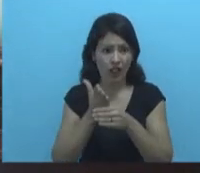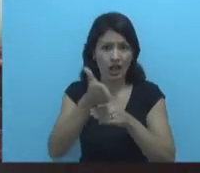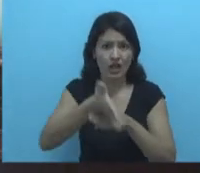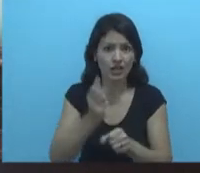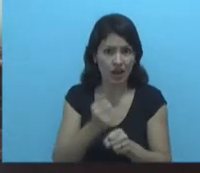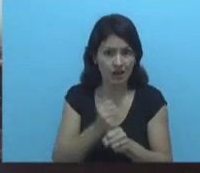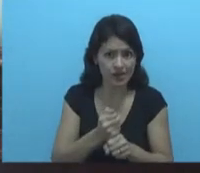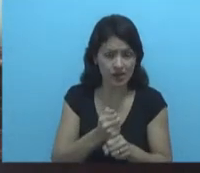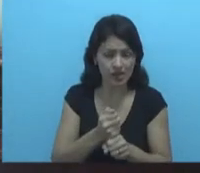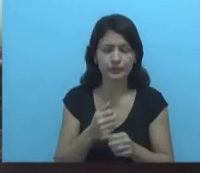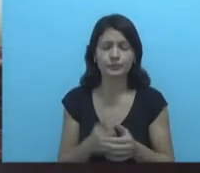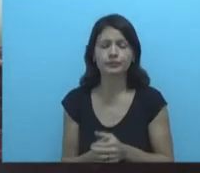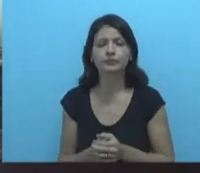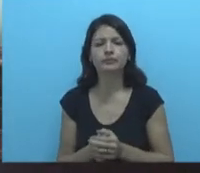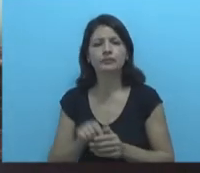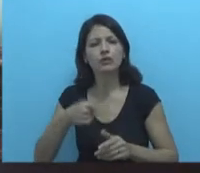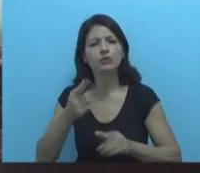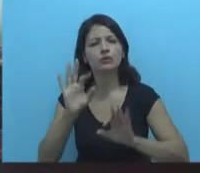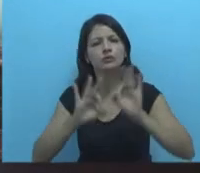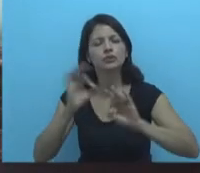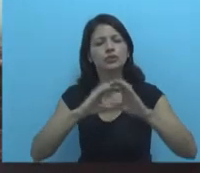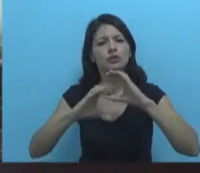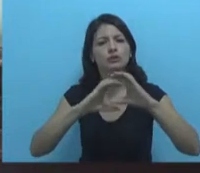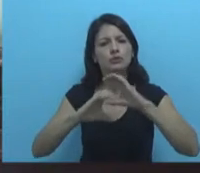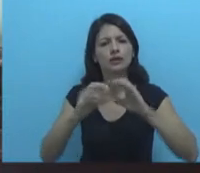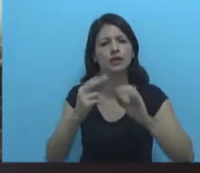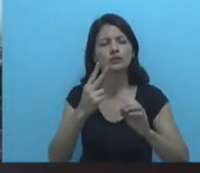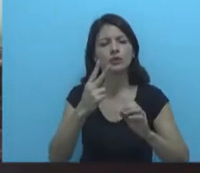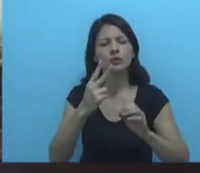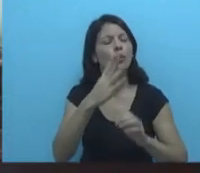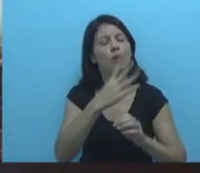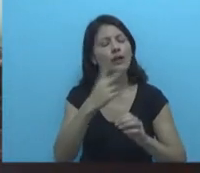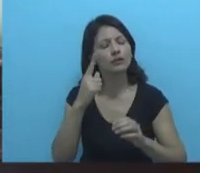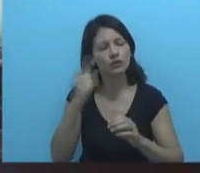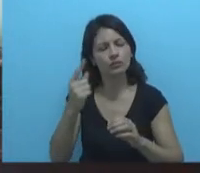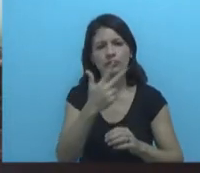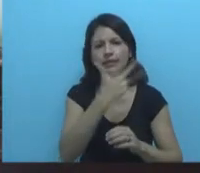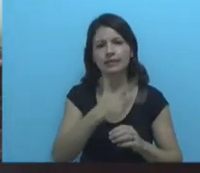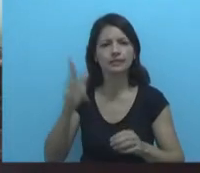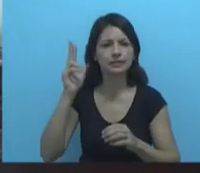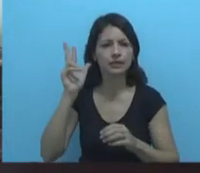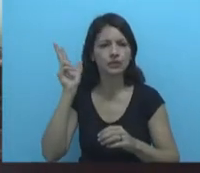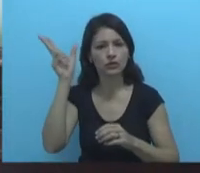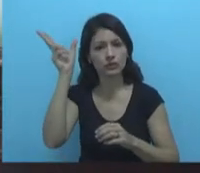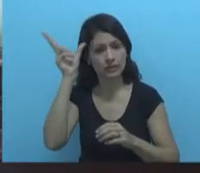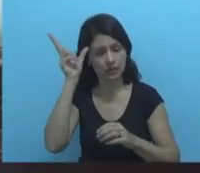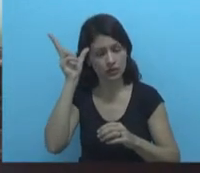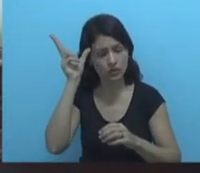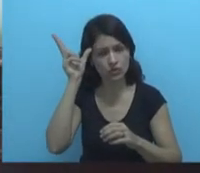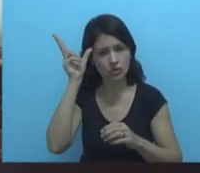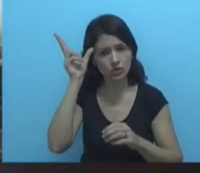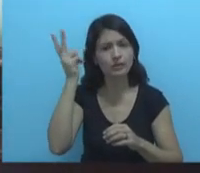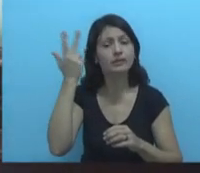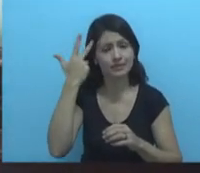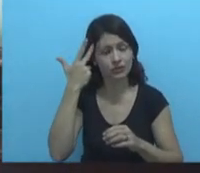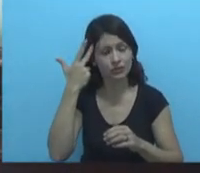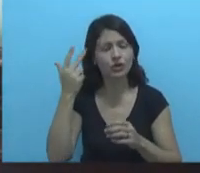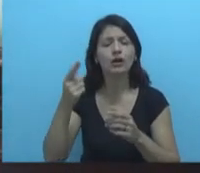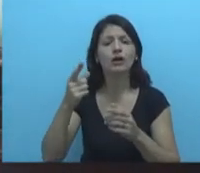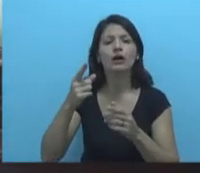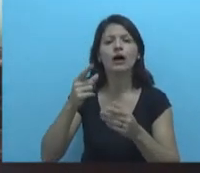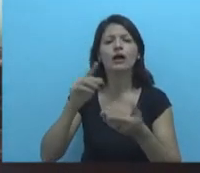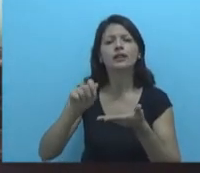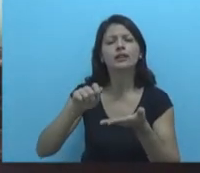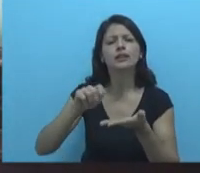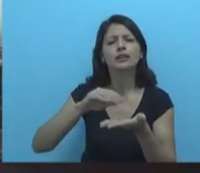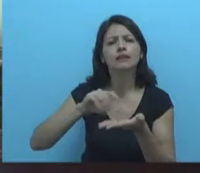Proyecto de comunicación 43.218, diputada Corniali, por el cual solicita disponga informar